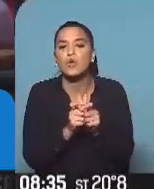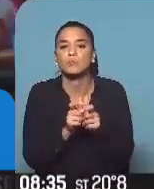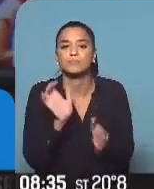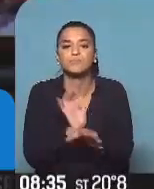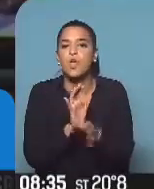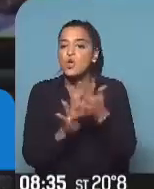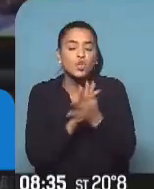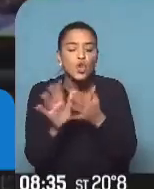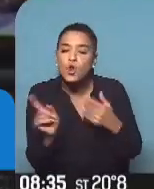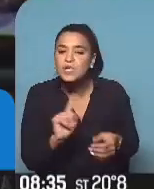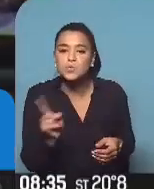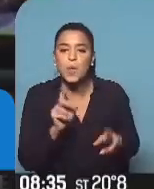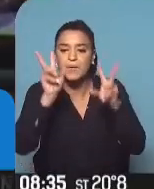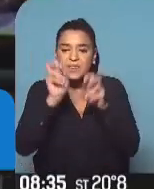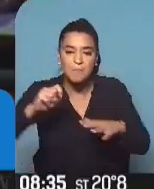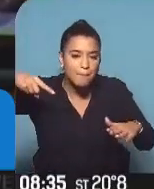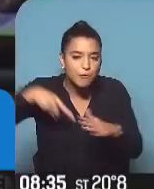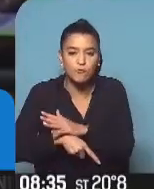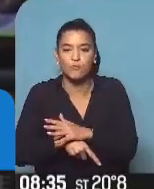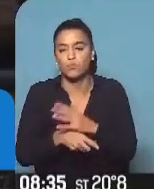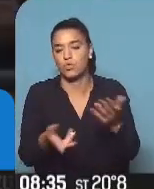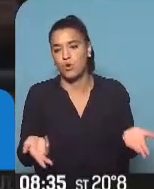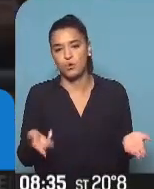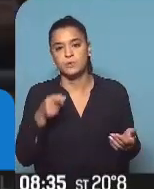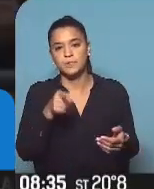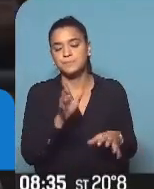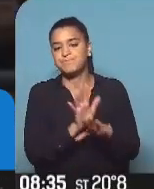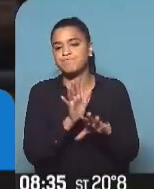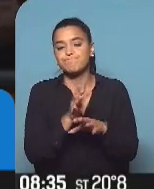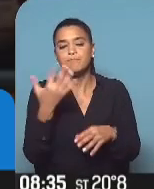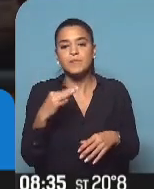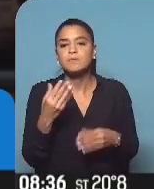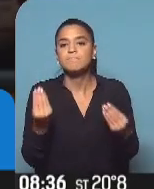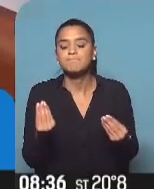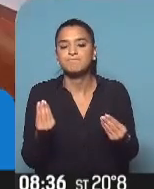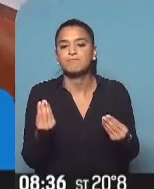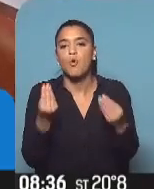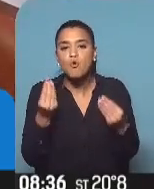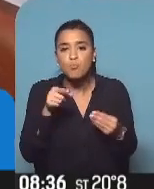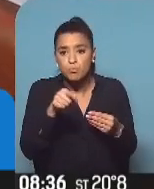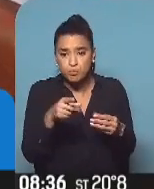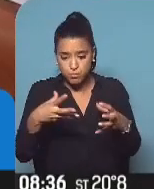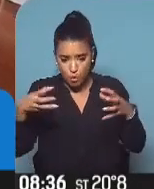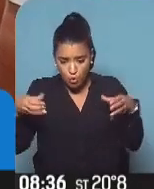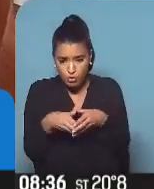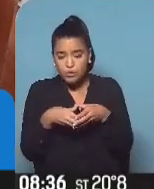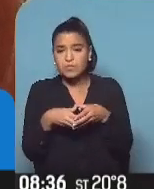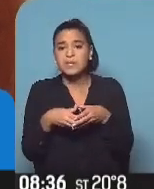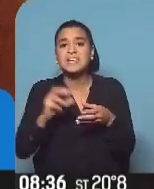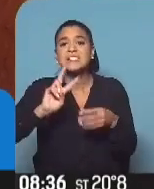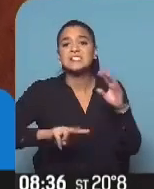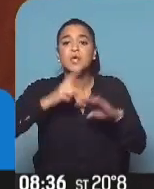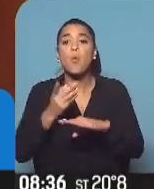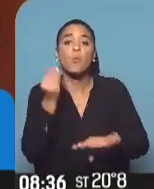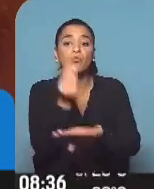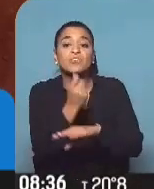manera no resuelven las cuestiones de fondo. Yo creo que ahí hay un planteo estructural respecto de, bueno, cómo va a ser esta coalición en un eventual segundo